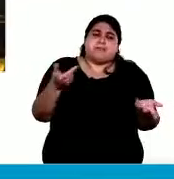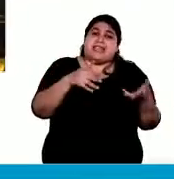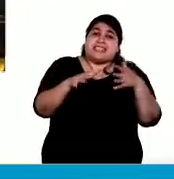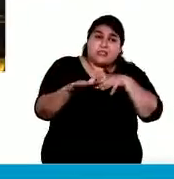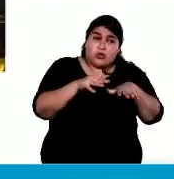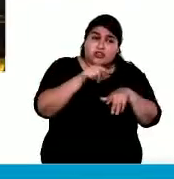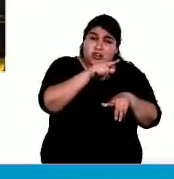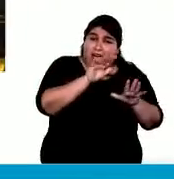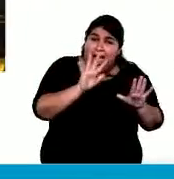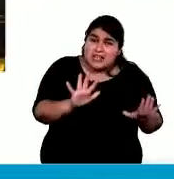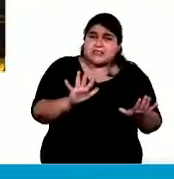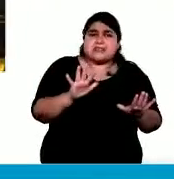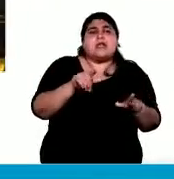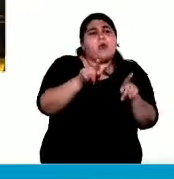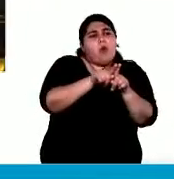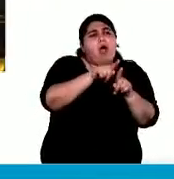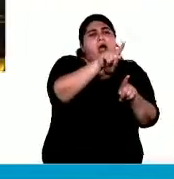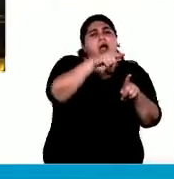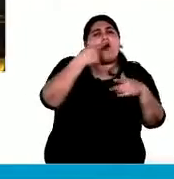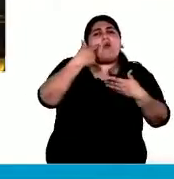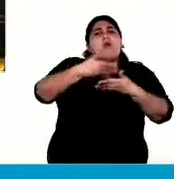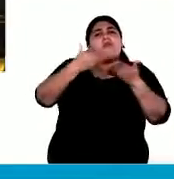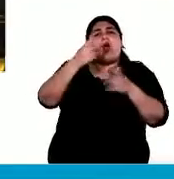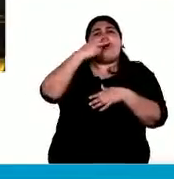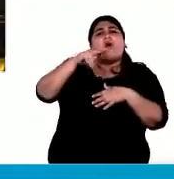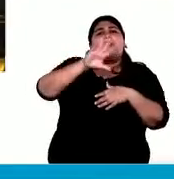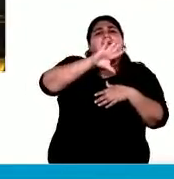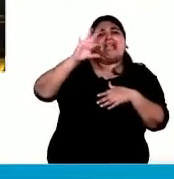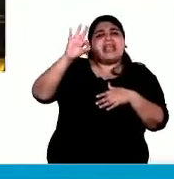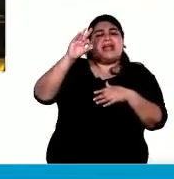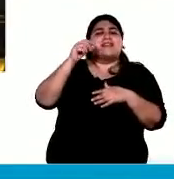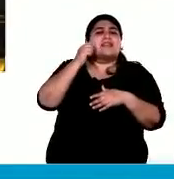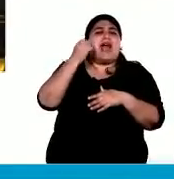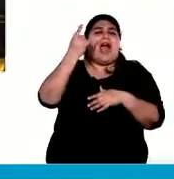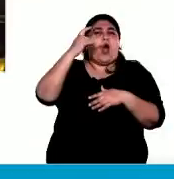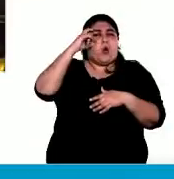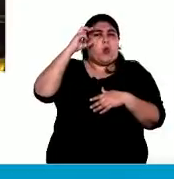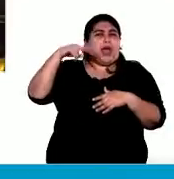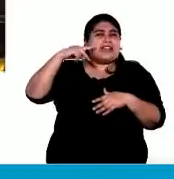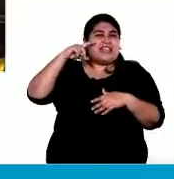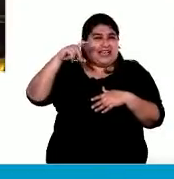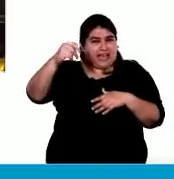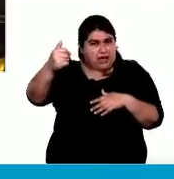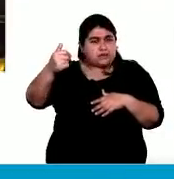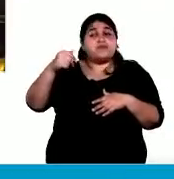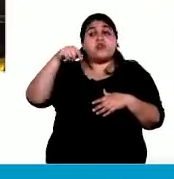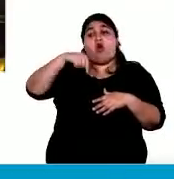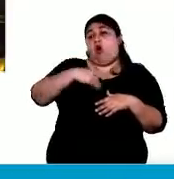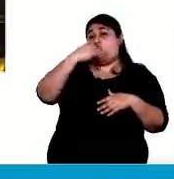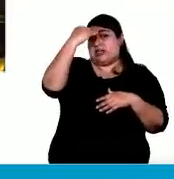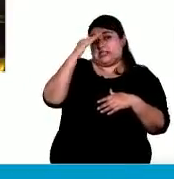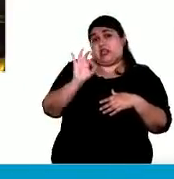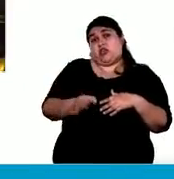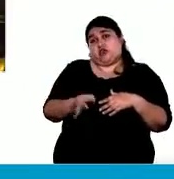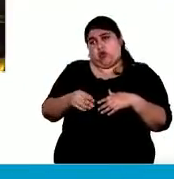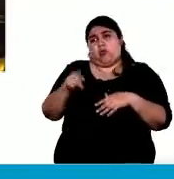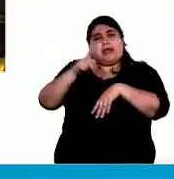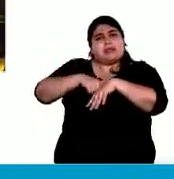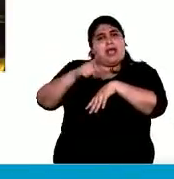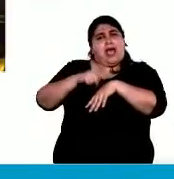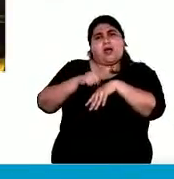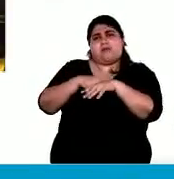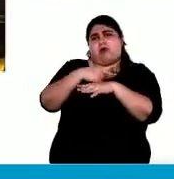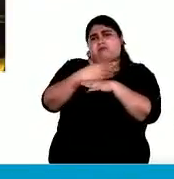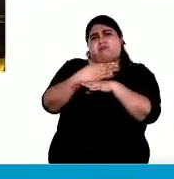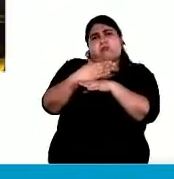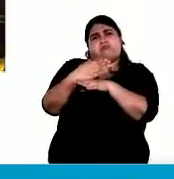pretenden ser un mensaje también para las 2500 familias de gernika hoy 15 de octubre comienza esa cuenta regresiva con la